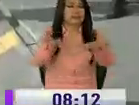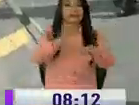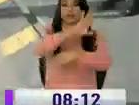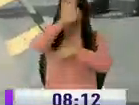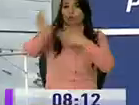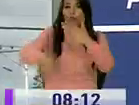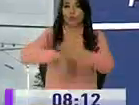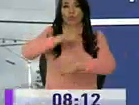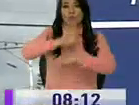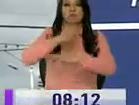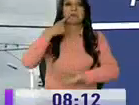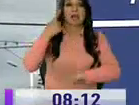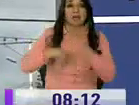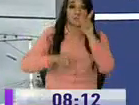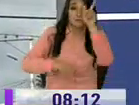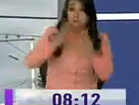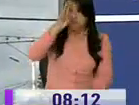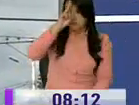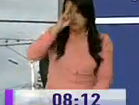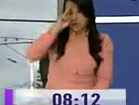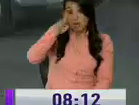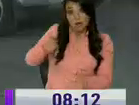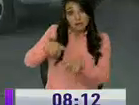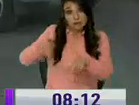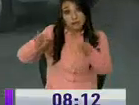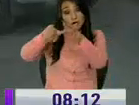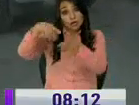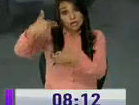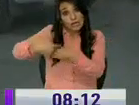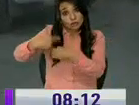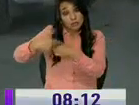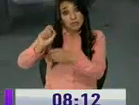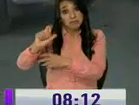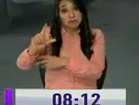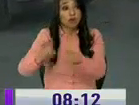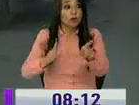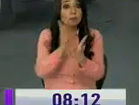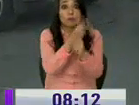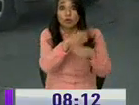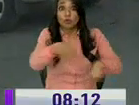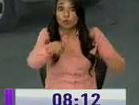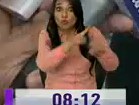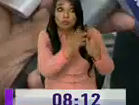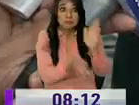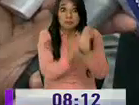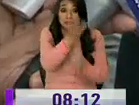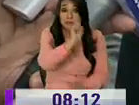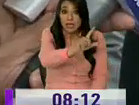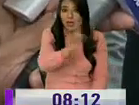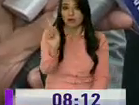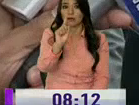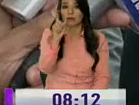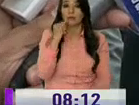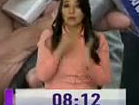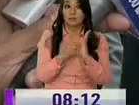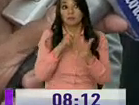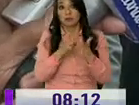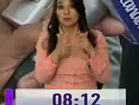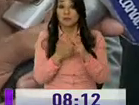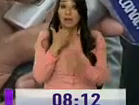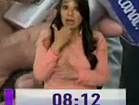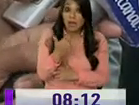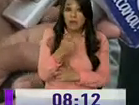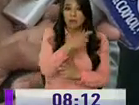país para evitar la especulación de los precios de los productos de primera necesidad. En el caso de que existan incidentes con los